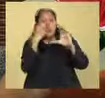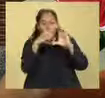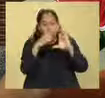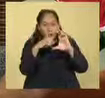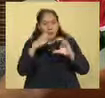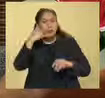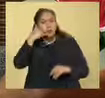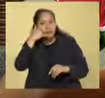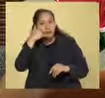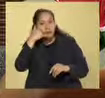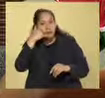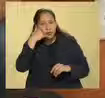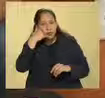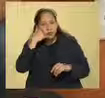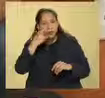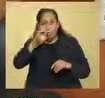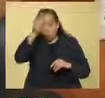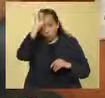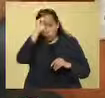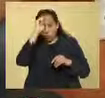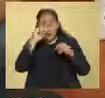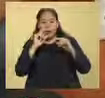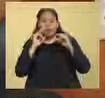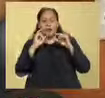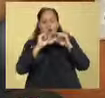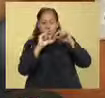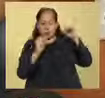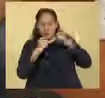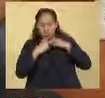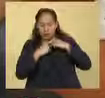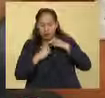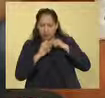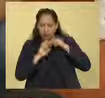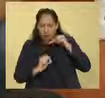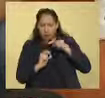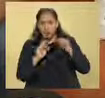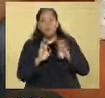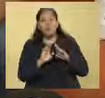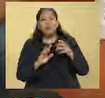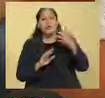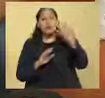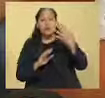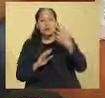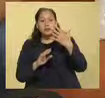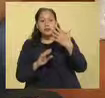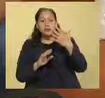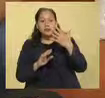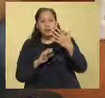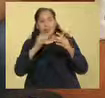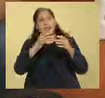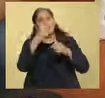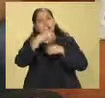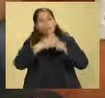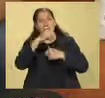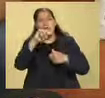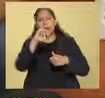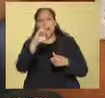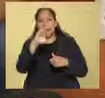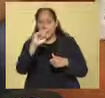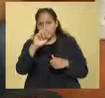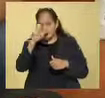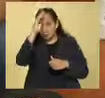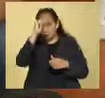no por twitter se llevan gorra de gancho y los cinco que hablen por teléfono con teléfono está ahí en su pantalla se van a de nazca de este domingo